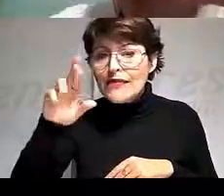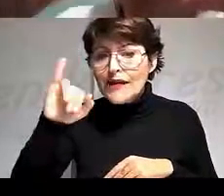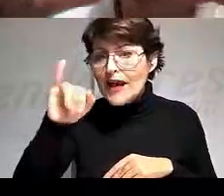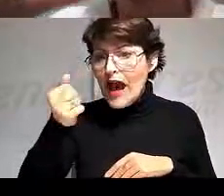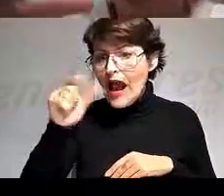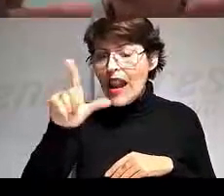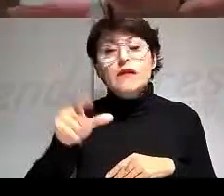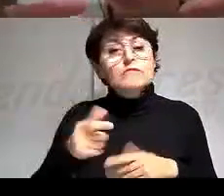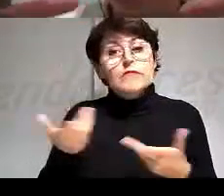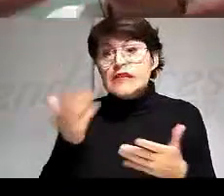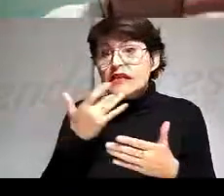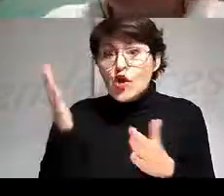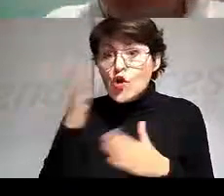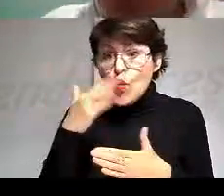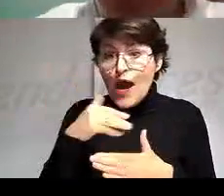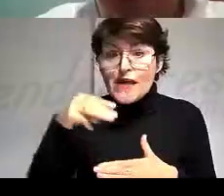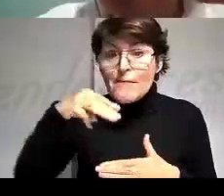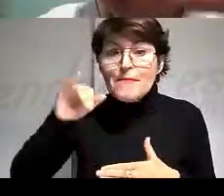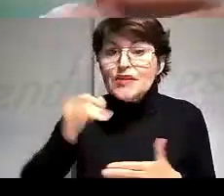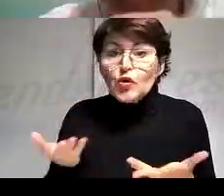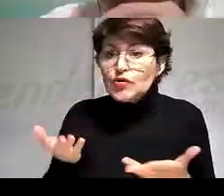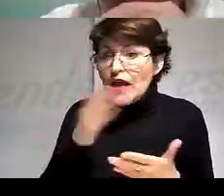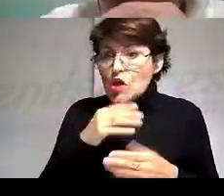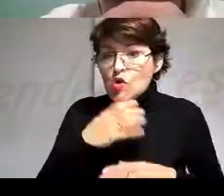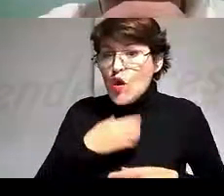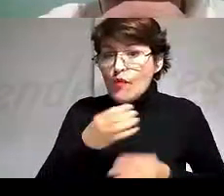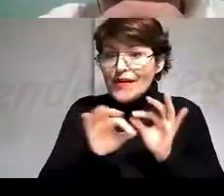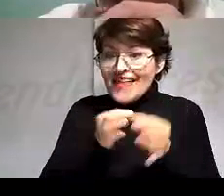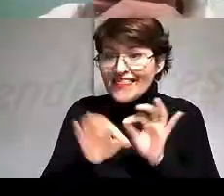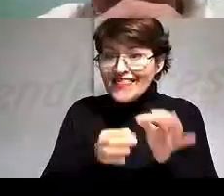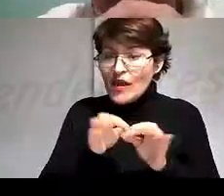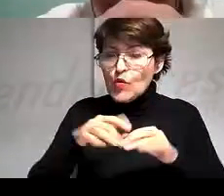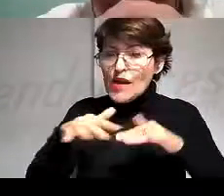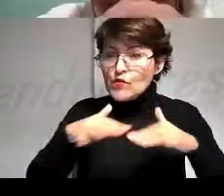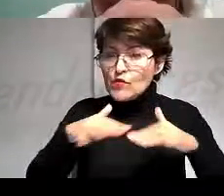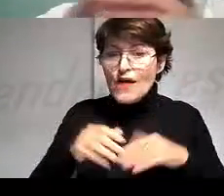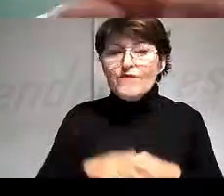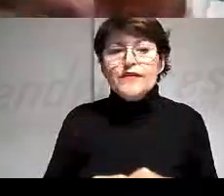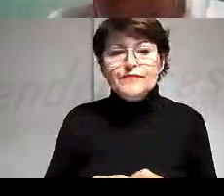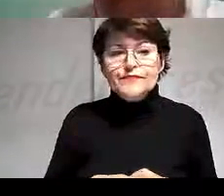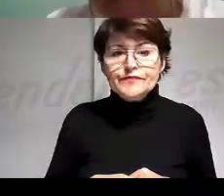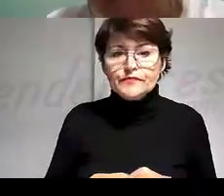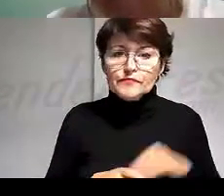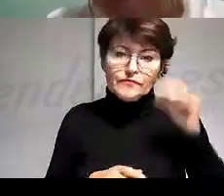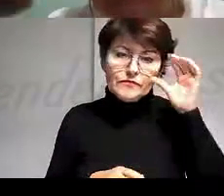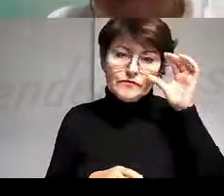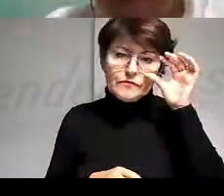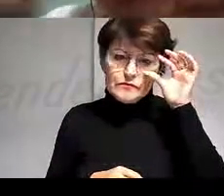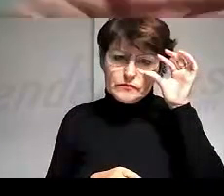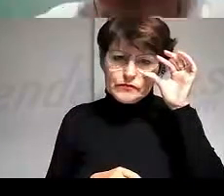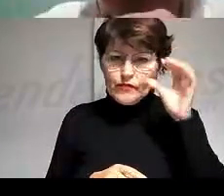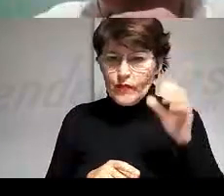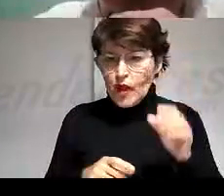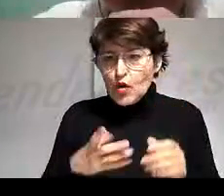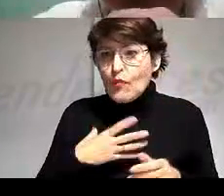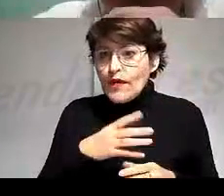en células donde no hay mitocondria, no hay este metabolismo aeróbico, o sea, no hay esta obtención de energía tal y como